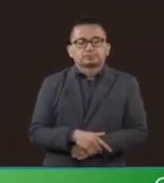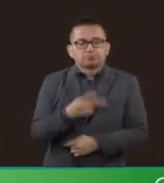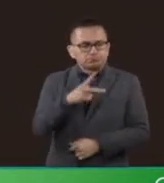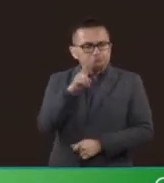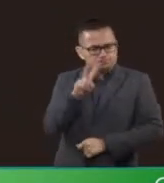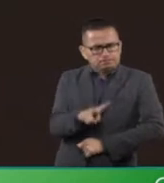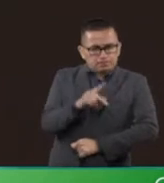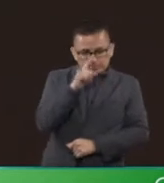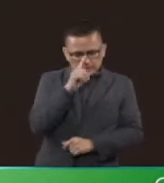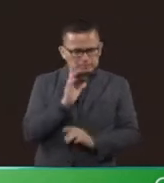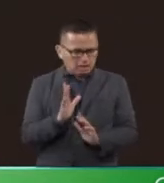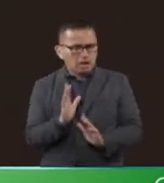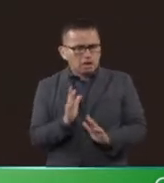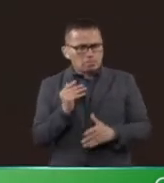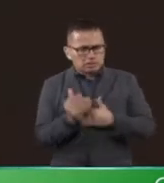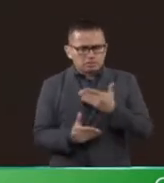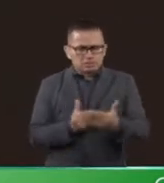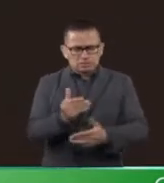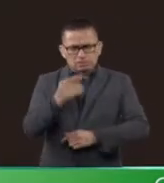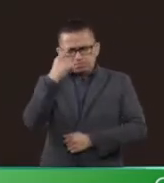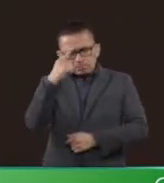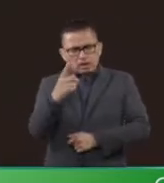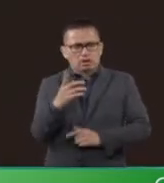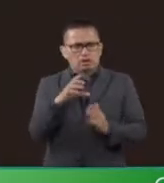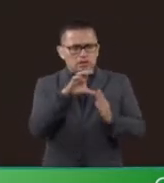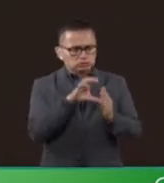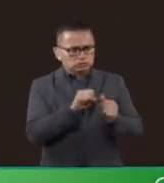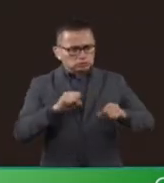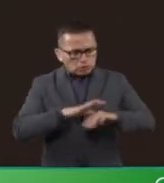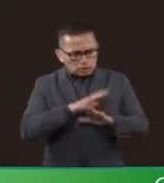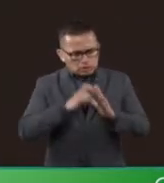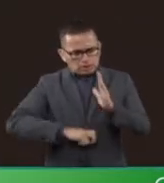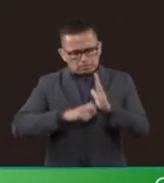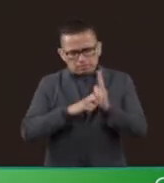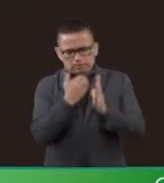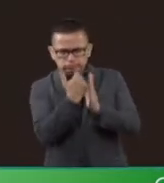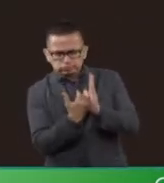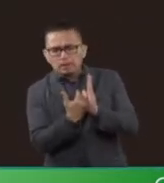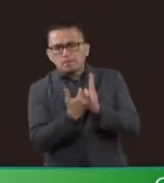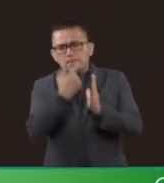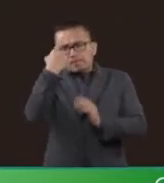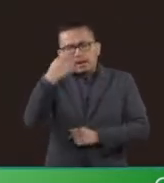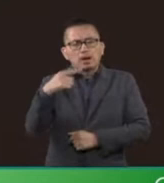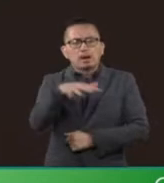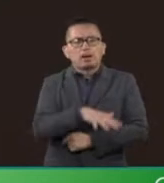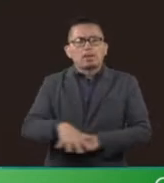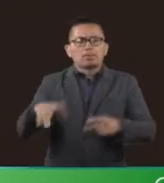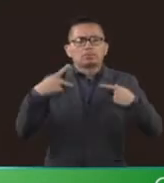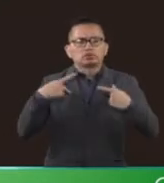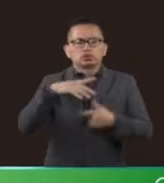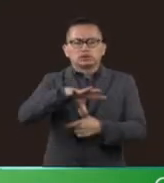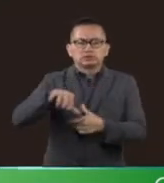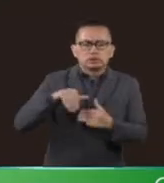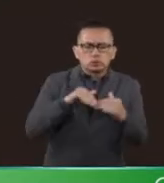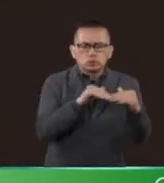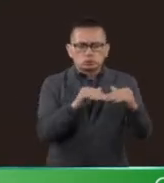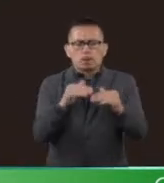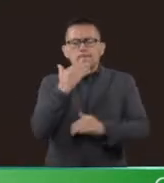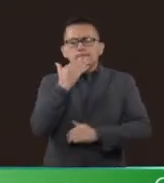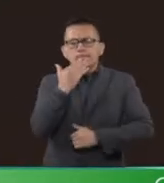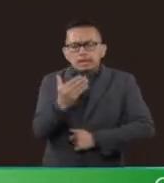con la implementación de reformas constitucionales buscando la inclusión de manera integral, privilegiando siempre sus derechos